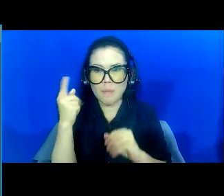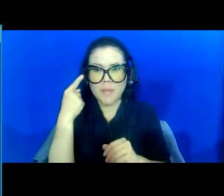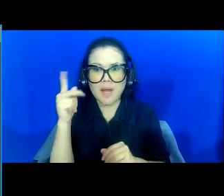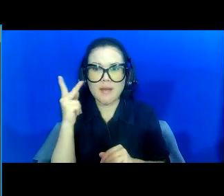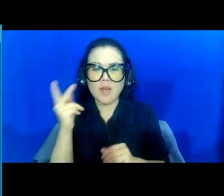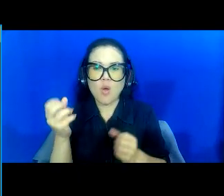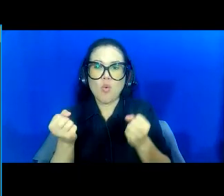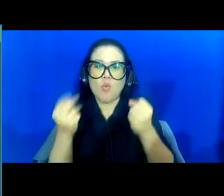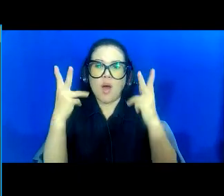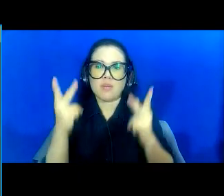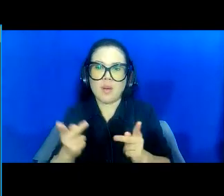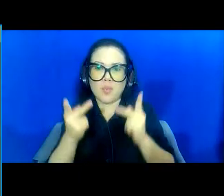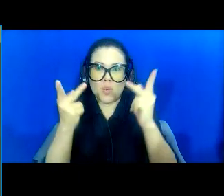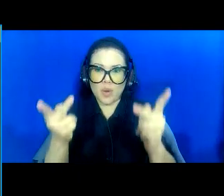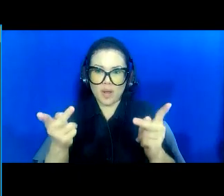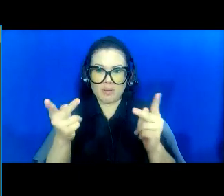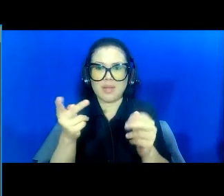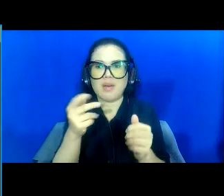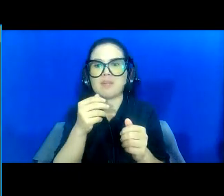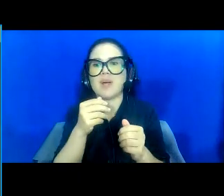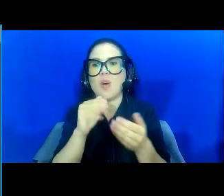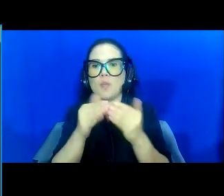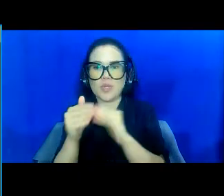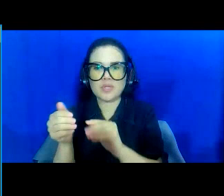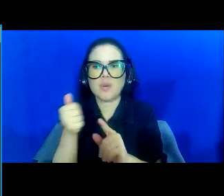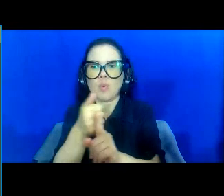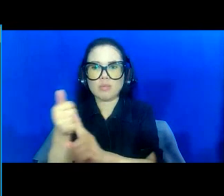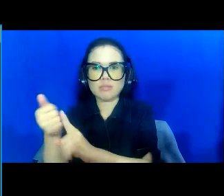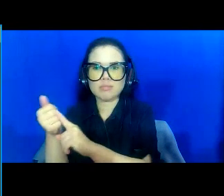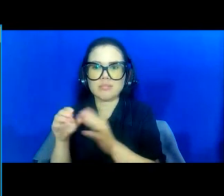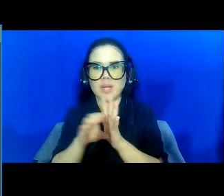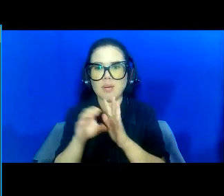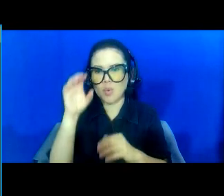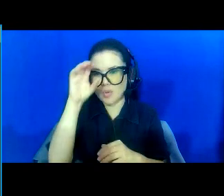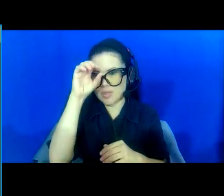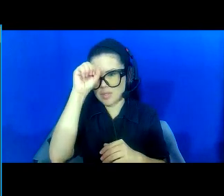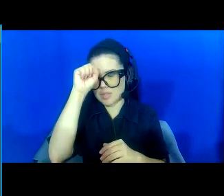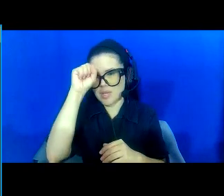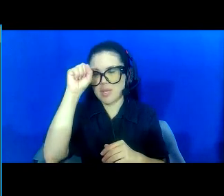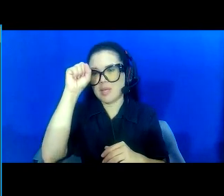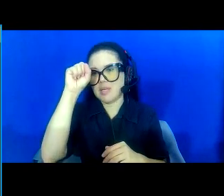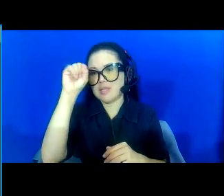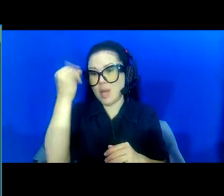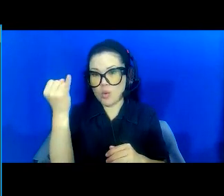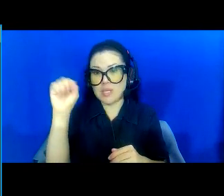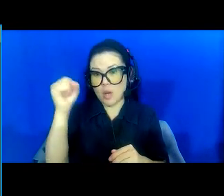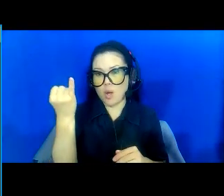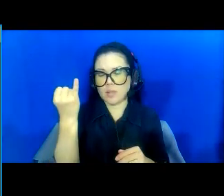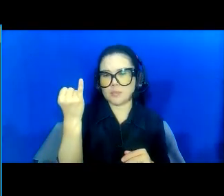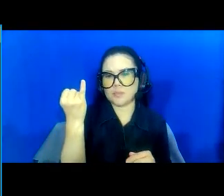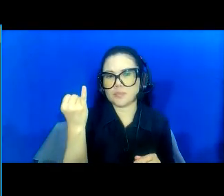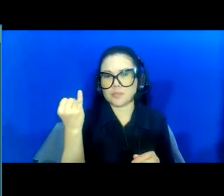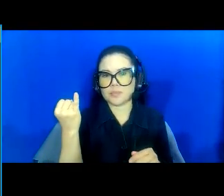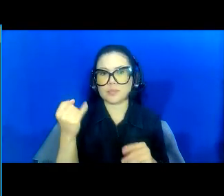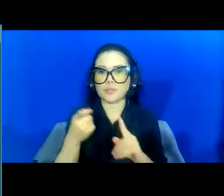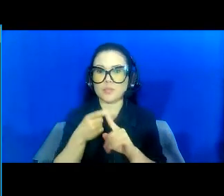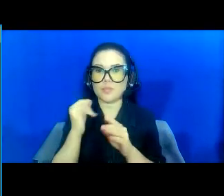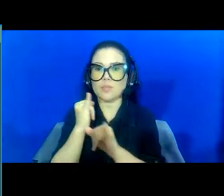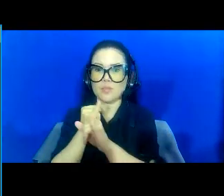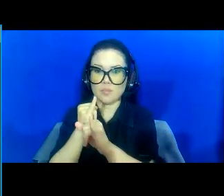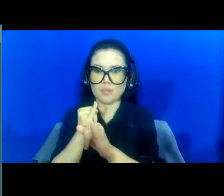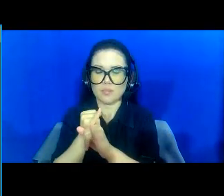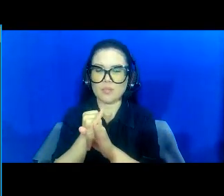Por ejemplo, vean San Juan, la cantidad de propuestas recibidas en donde la entidad tiene sede en San Juan,